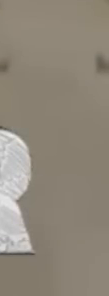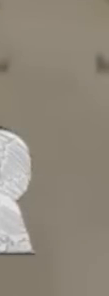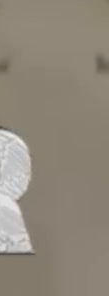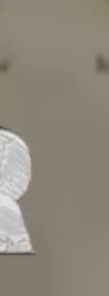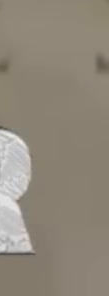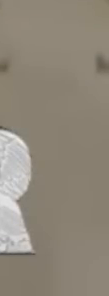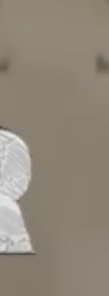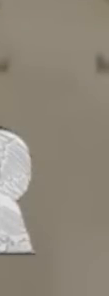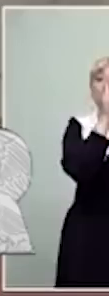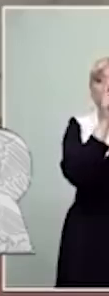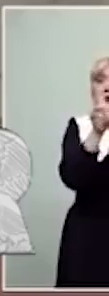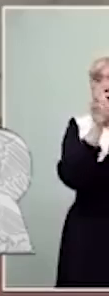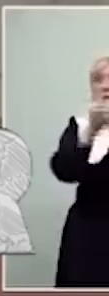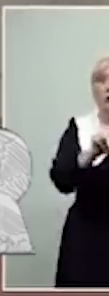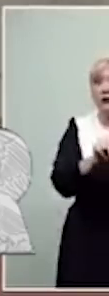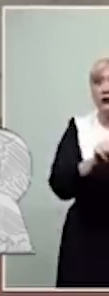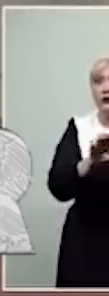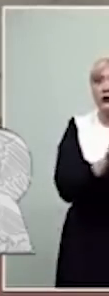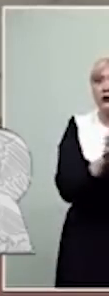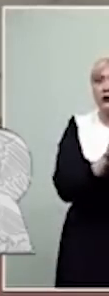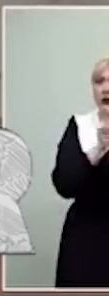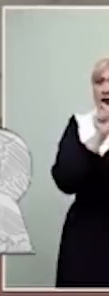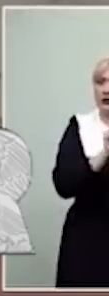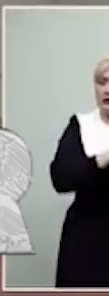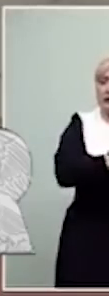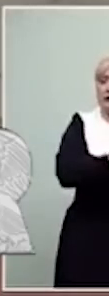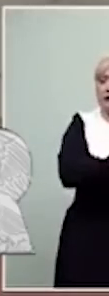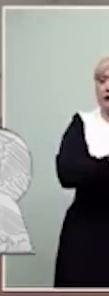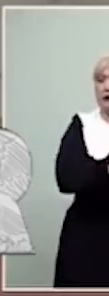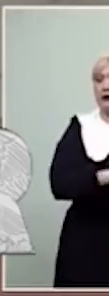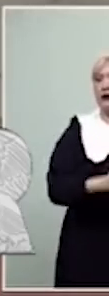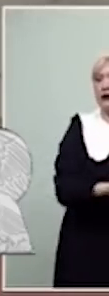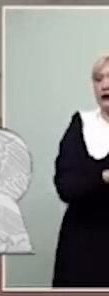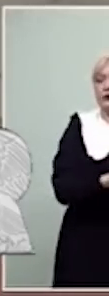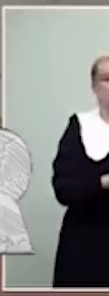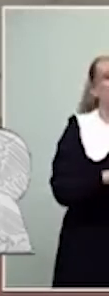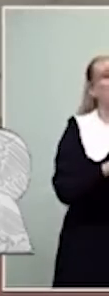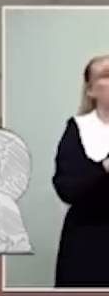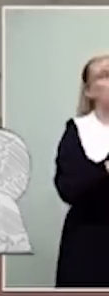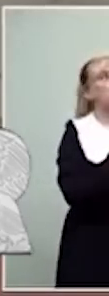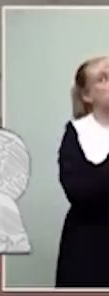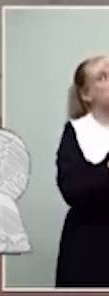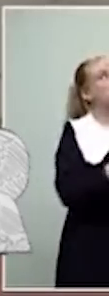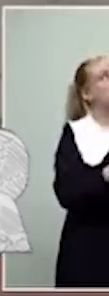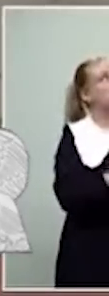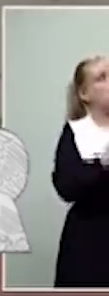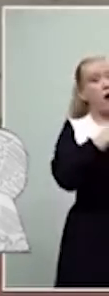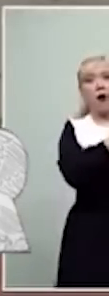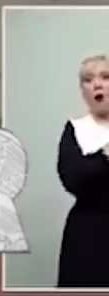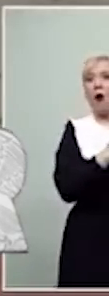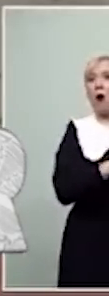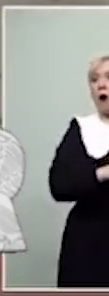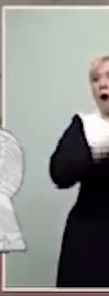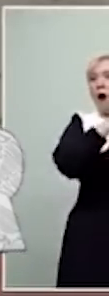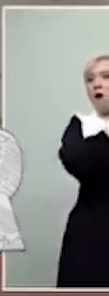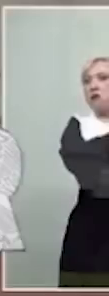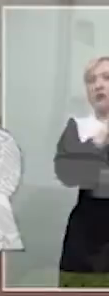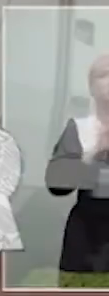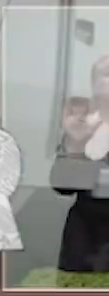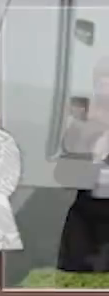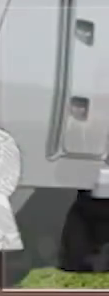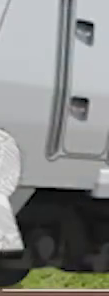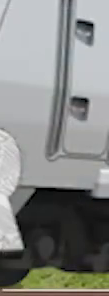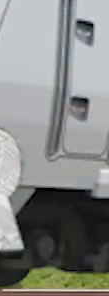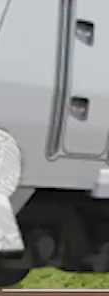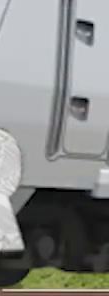Manuel López Obrador. También han dado un revés referente a los proyectos de interés de la Cuarta Transformación,